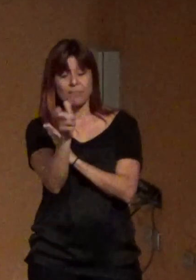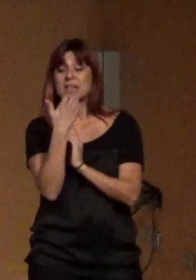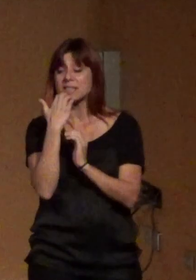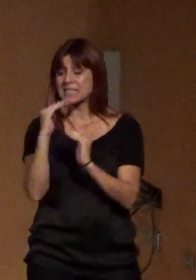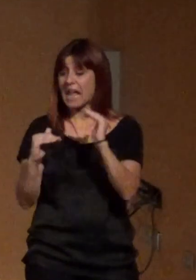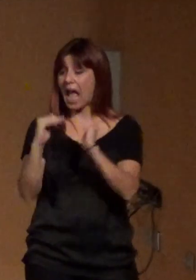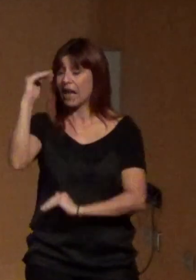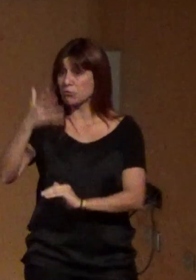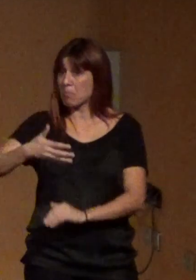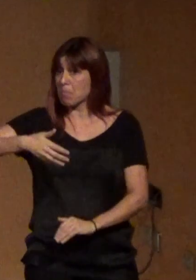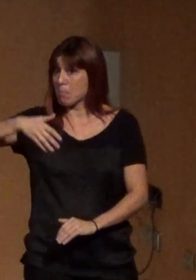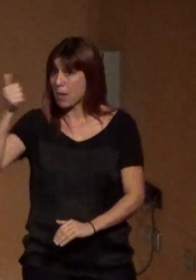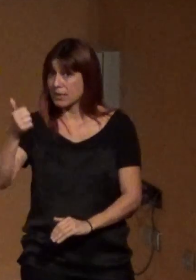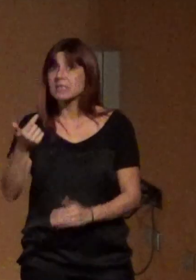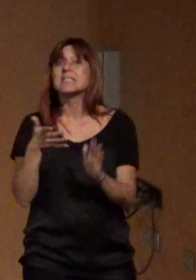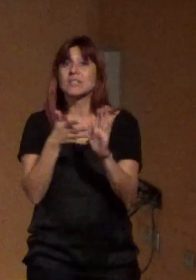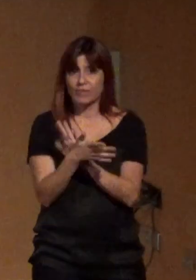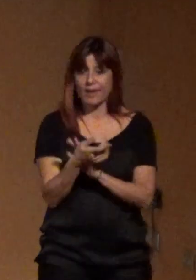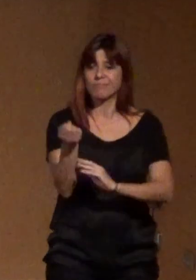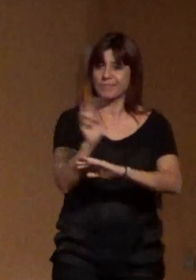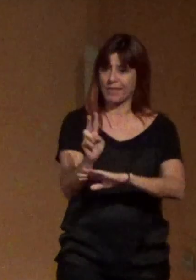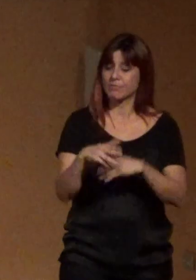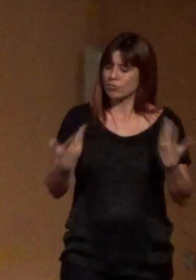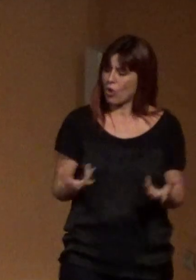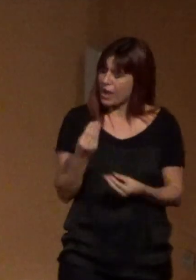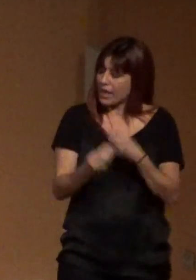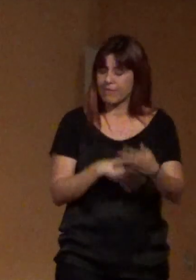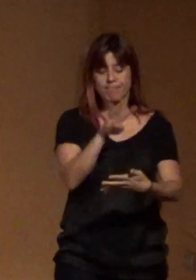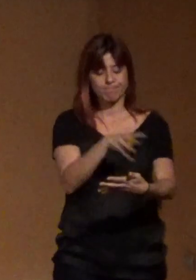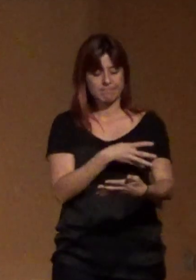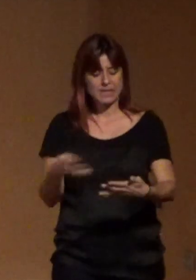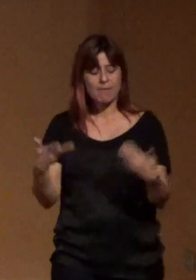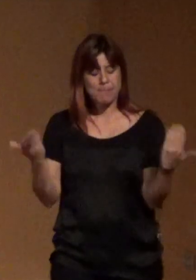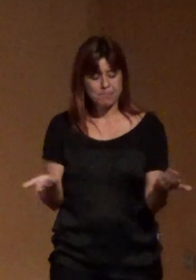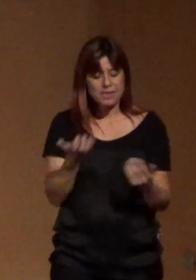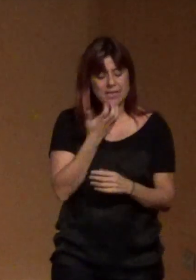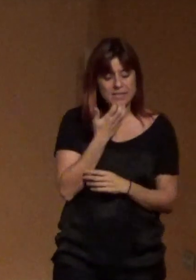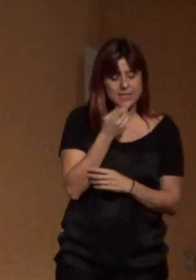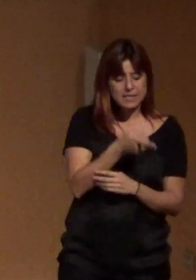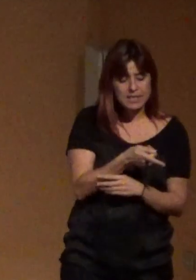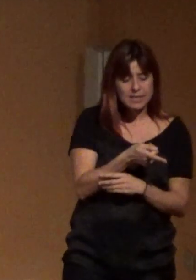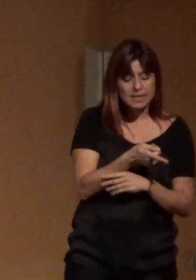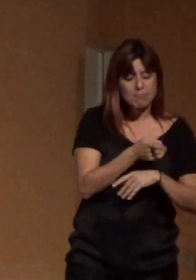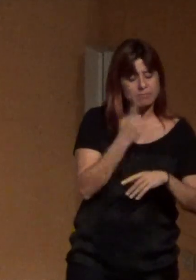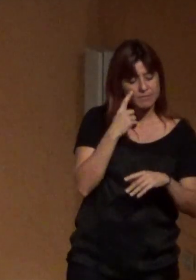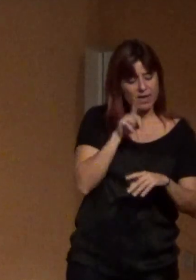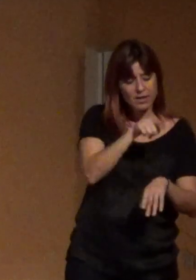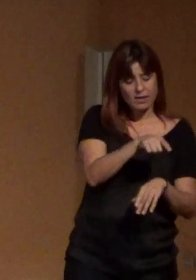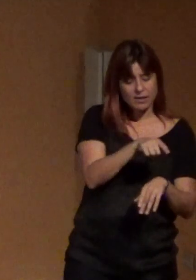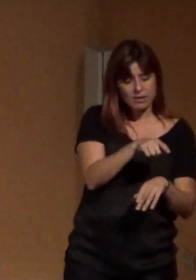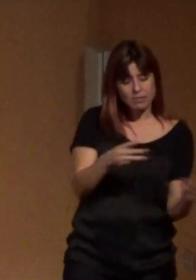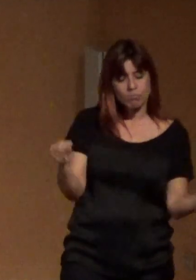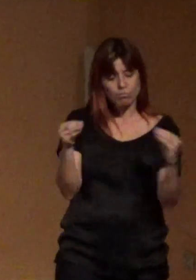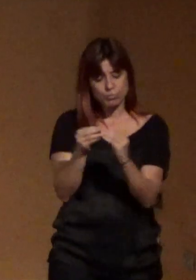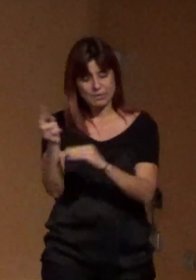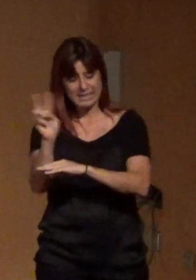alto de lo normal indica un TDAH. Quiere decir una tabla en la cual si clínicamente es concordante al TDAH y tiene una alta